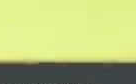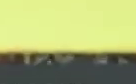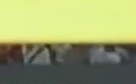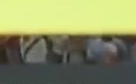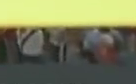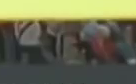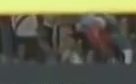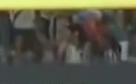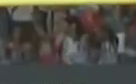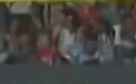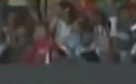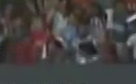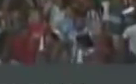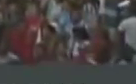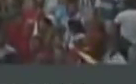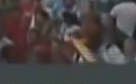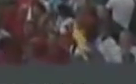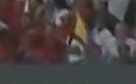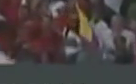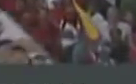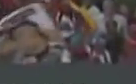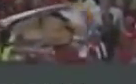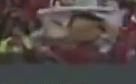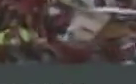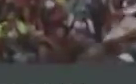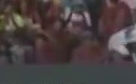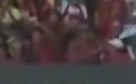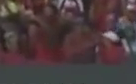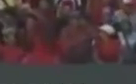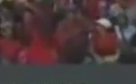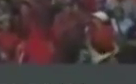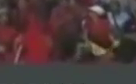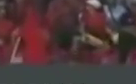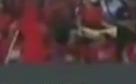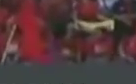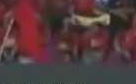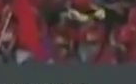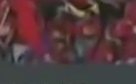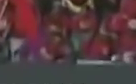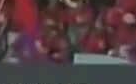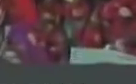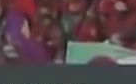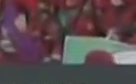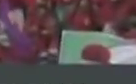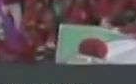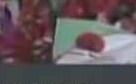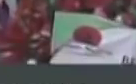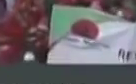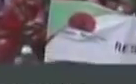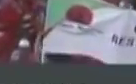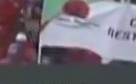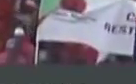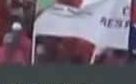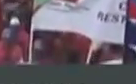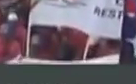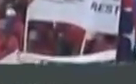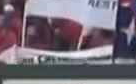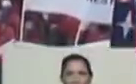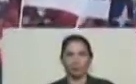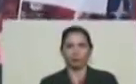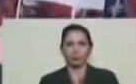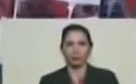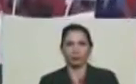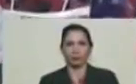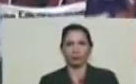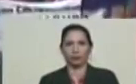aquí defendiendo nuestra patria. No va a haber, lo hemos dicho y lo vamos a seguir diciendo,